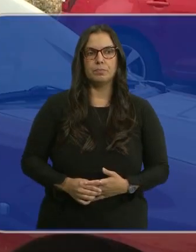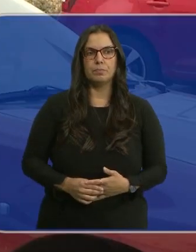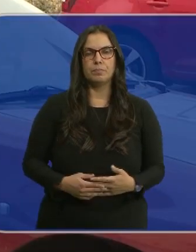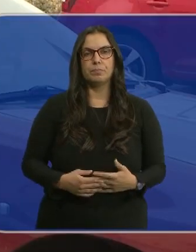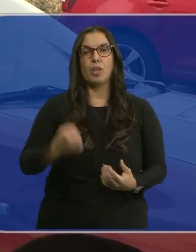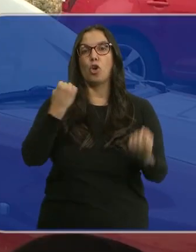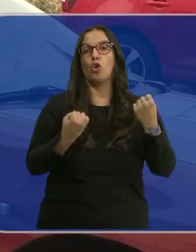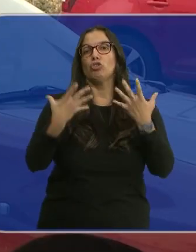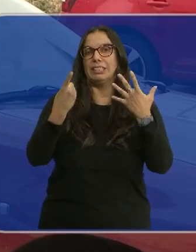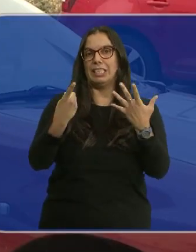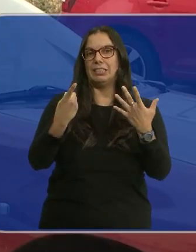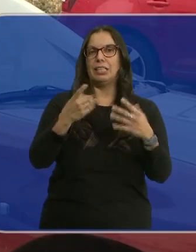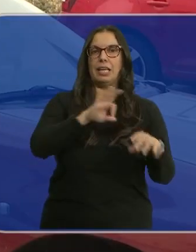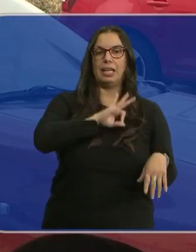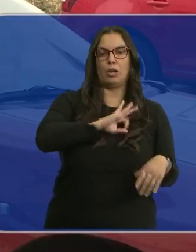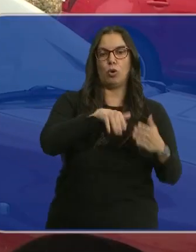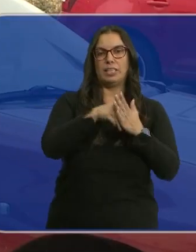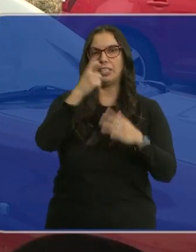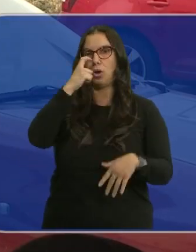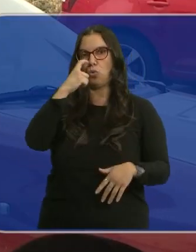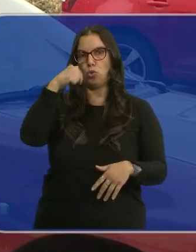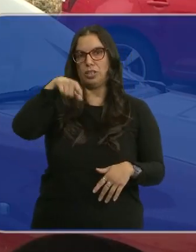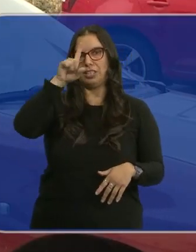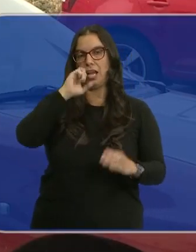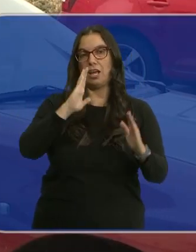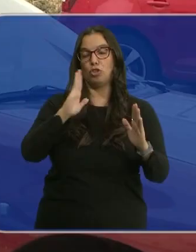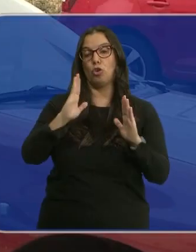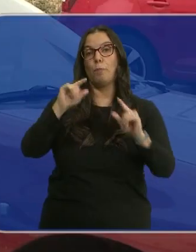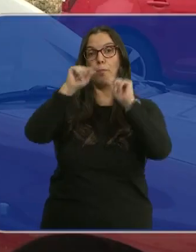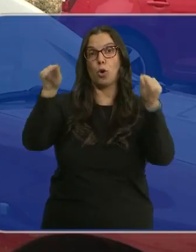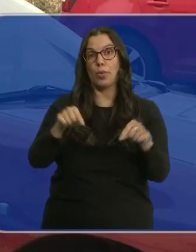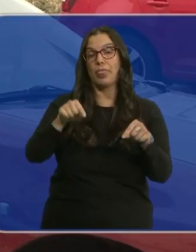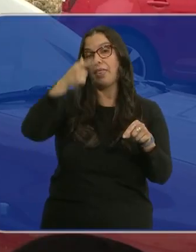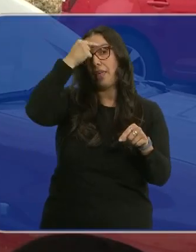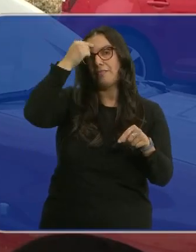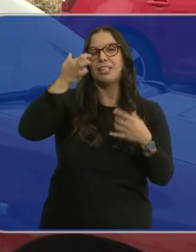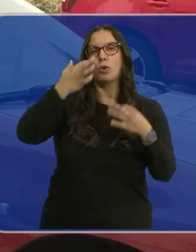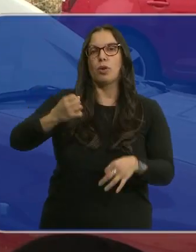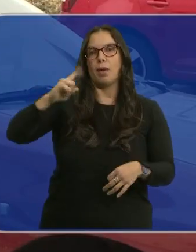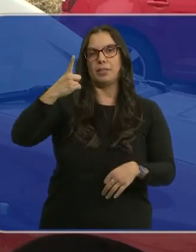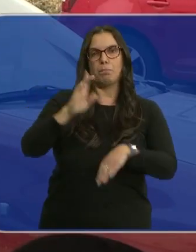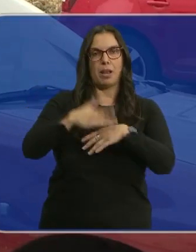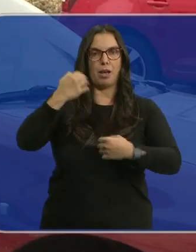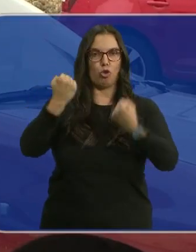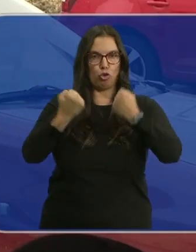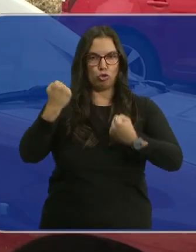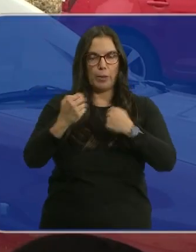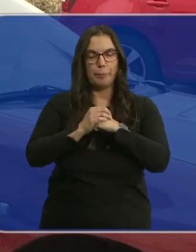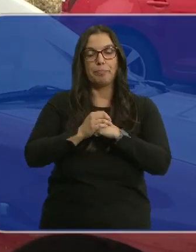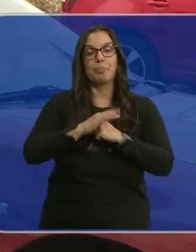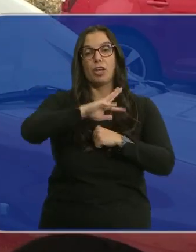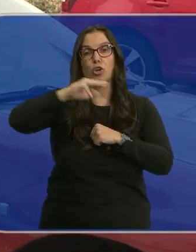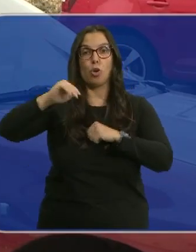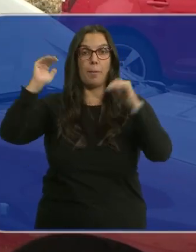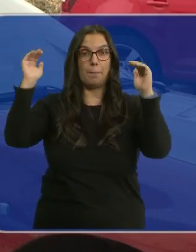Con 6 coches robados entre enero y junio de este año, Ávila es la provincia más segura para los vehículos. El descenso de